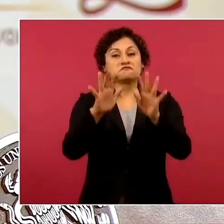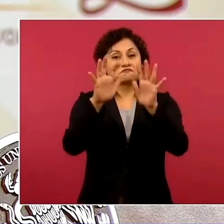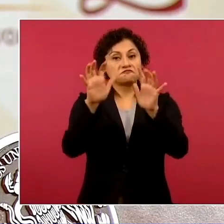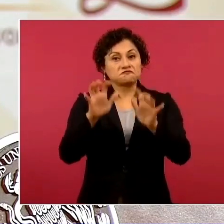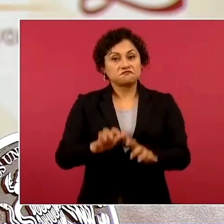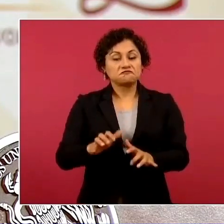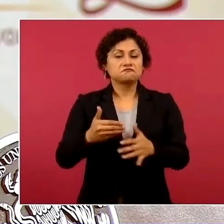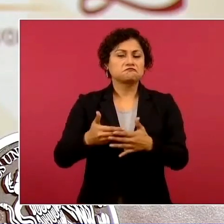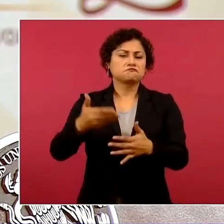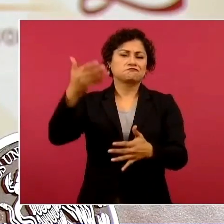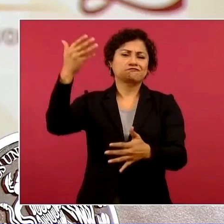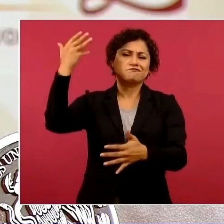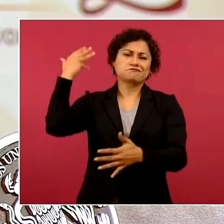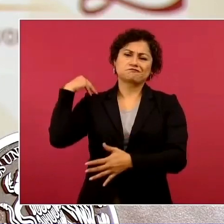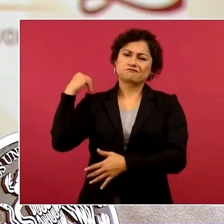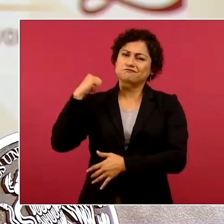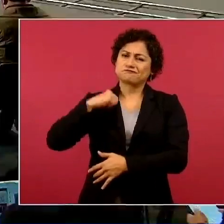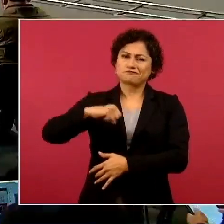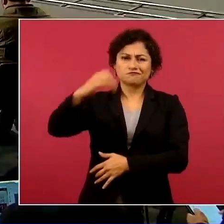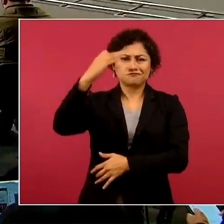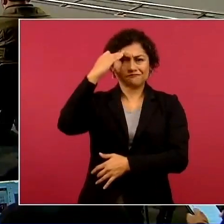o milenios